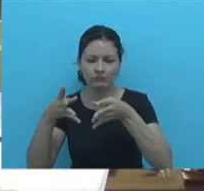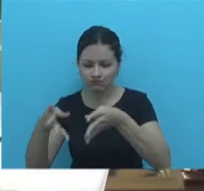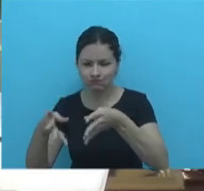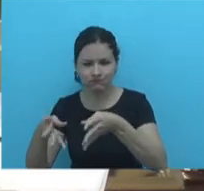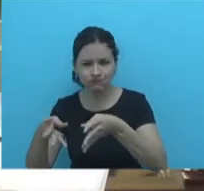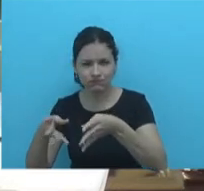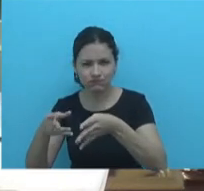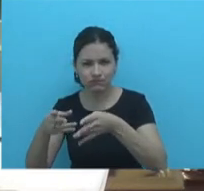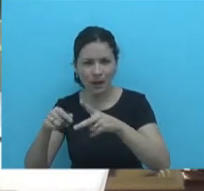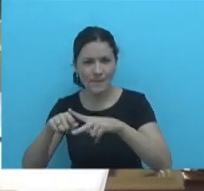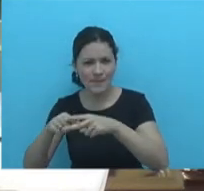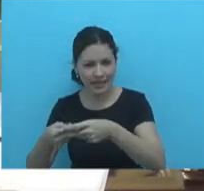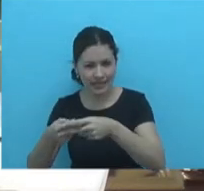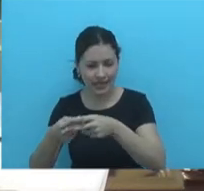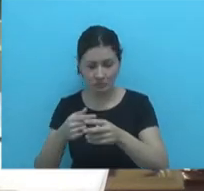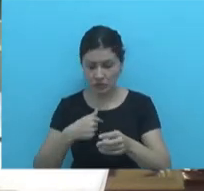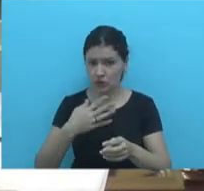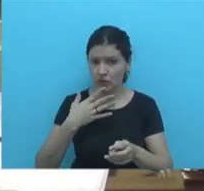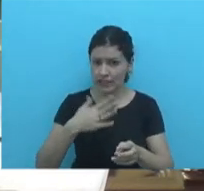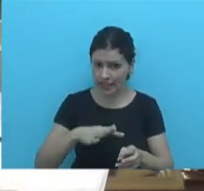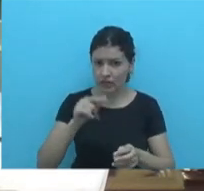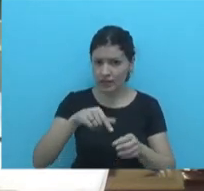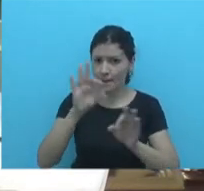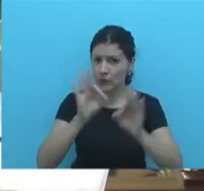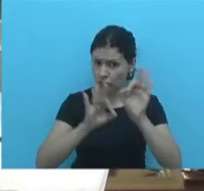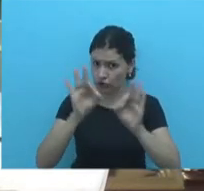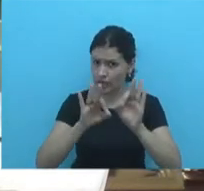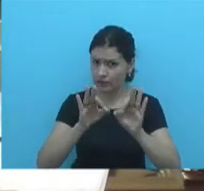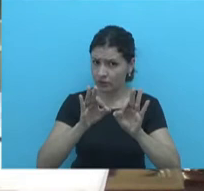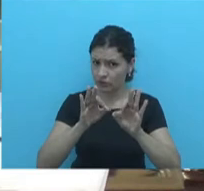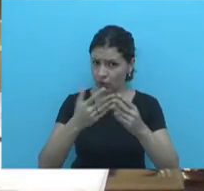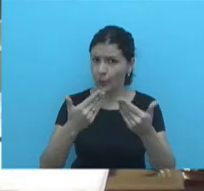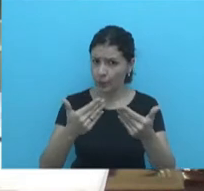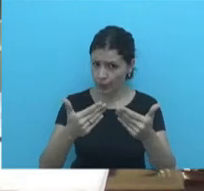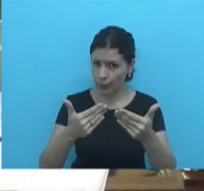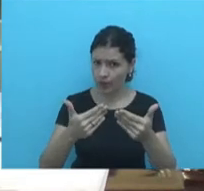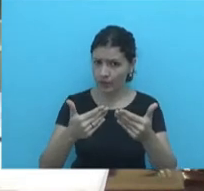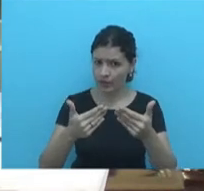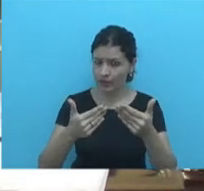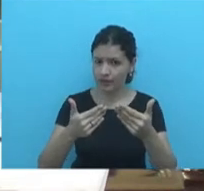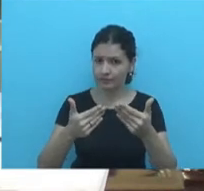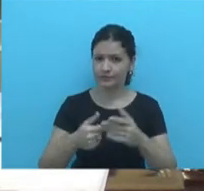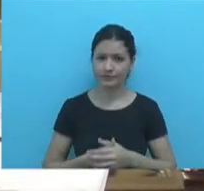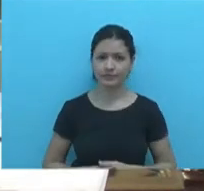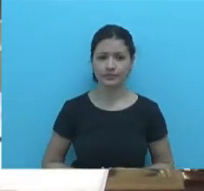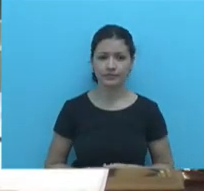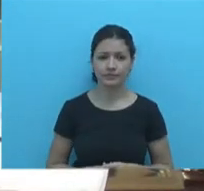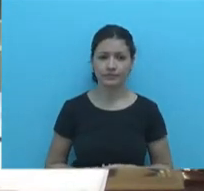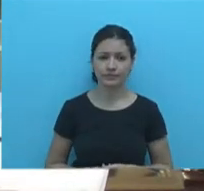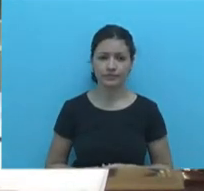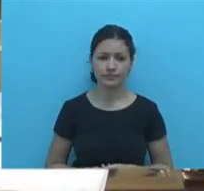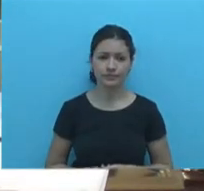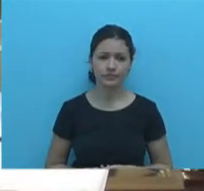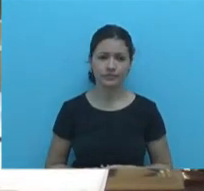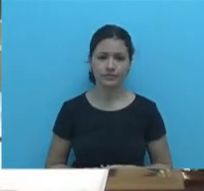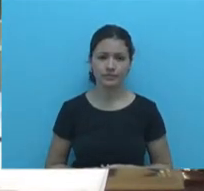todas maneras yo entiendo de que es un proyecto viable y que debe llegar. La cuestión particular, yo